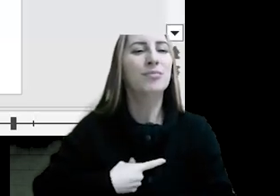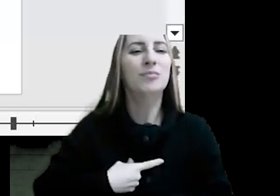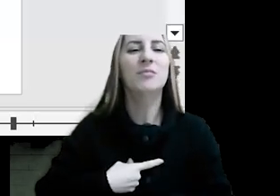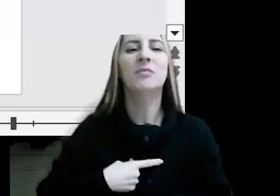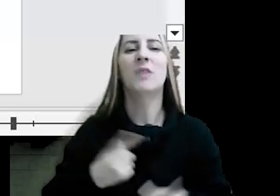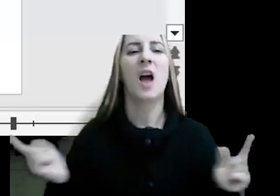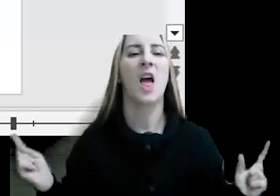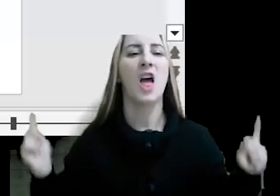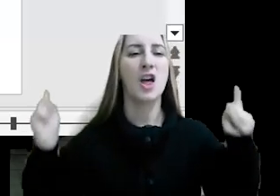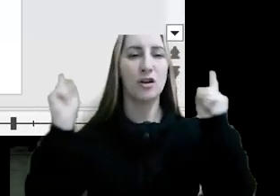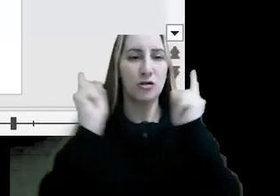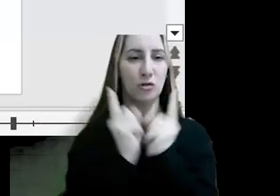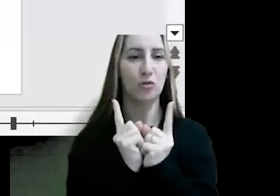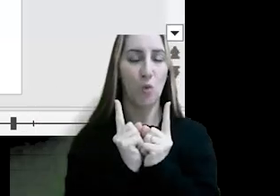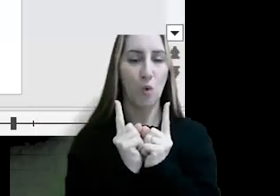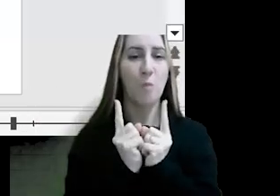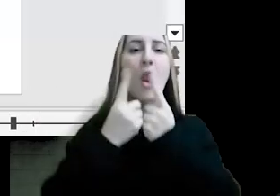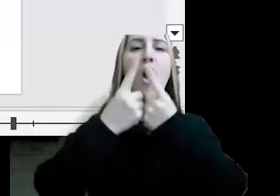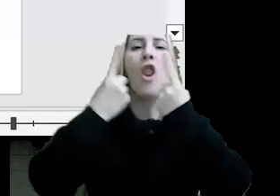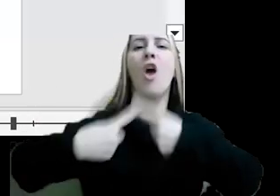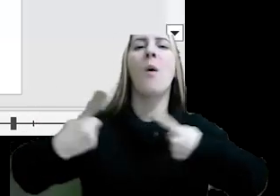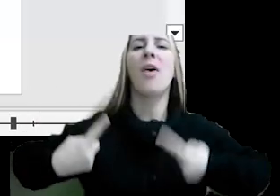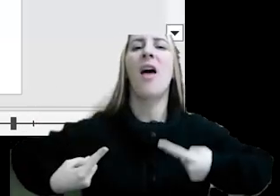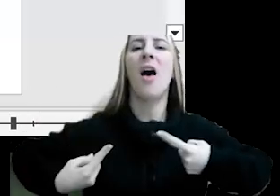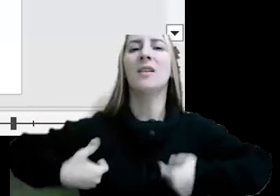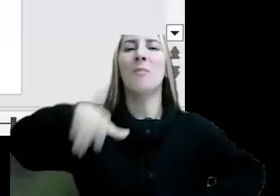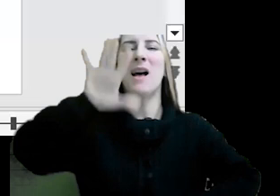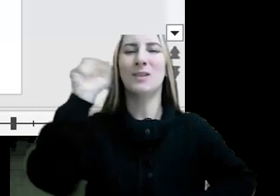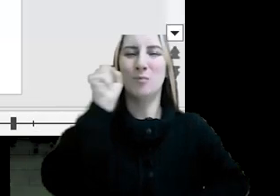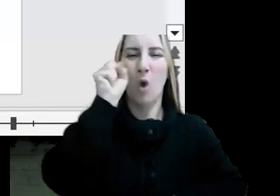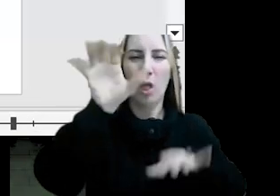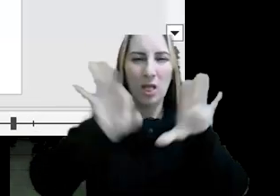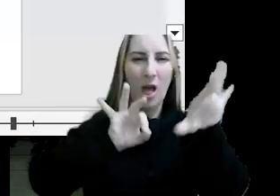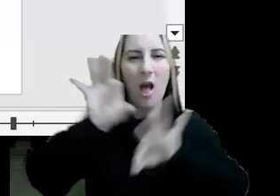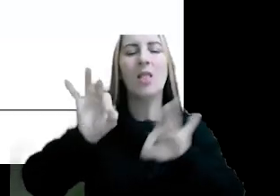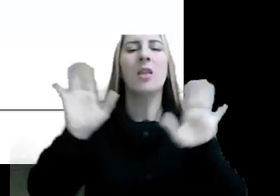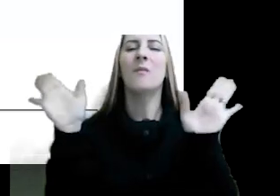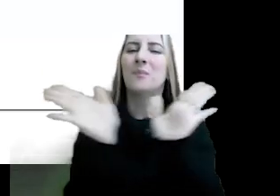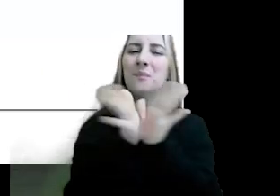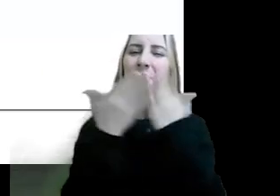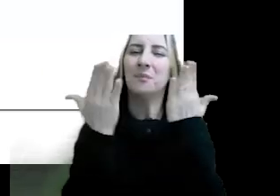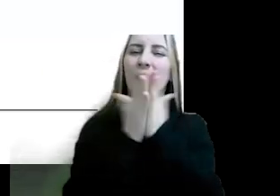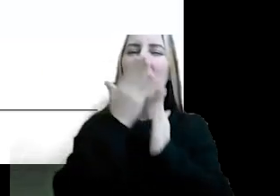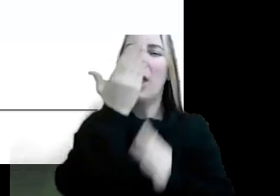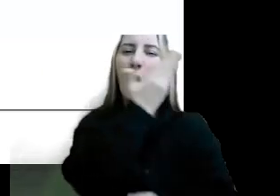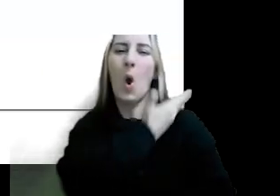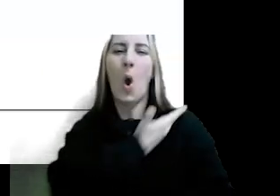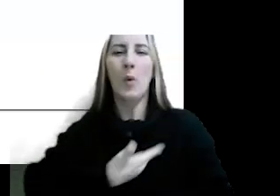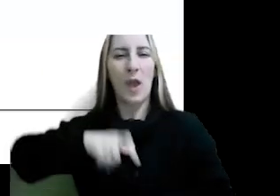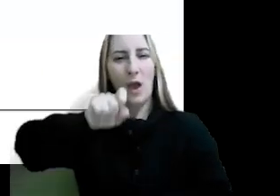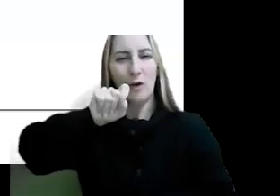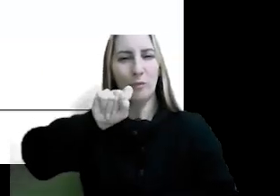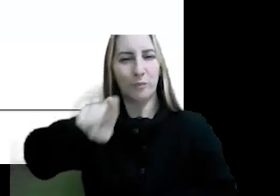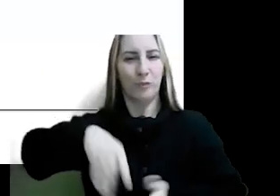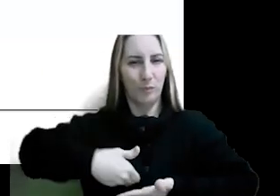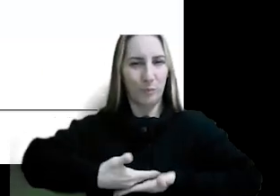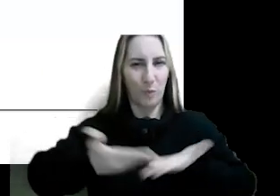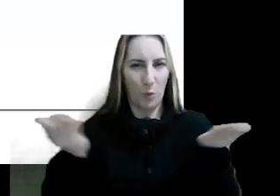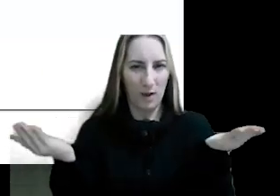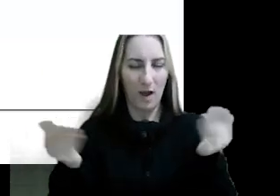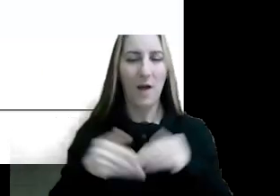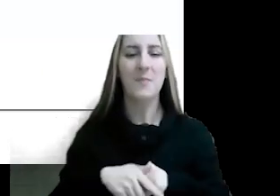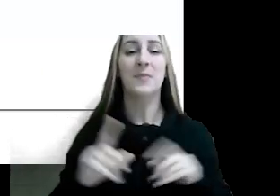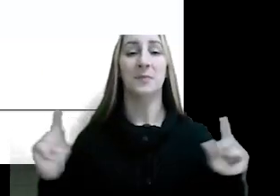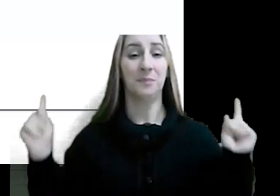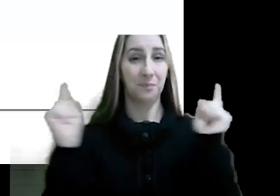resumen, ¿sí? De las novedades más destacadas publicadas en Boletín Oficial. En este resumen, este mes